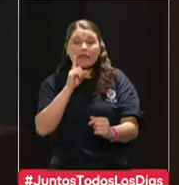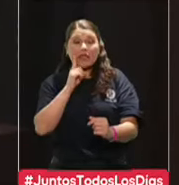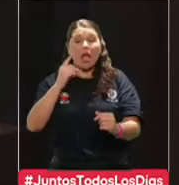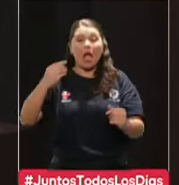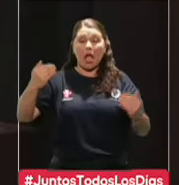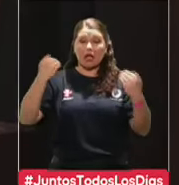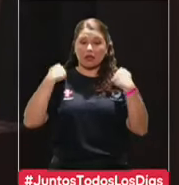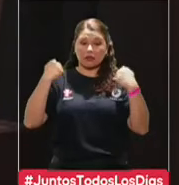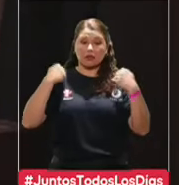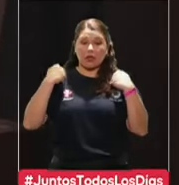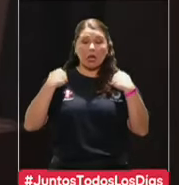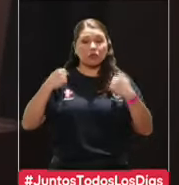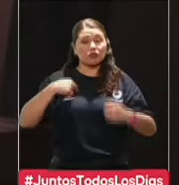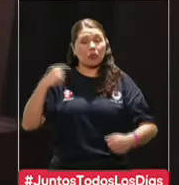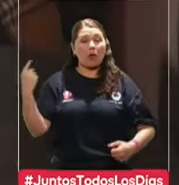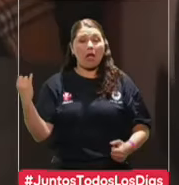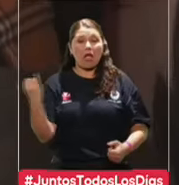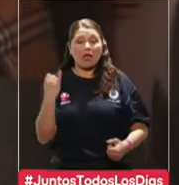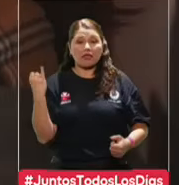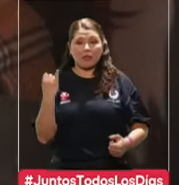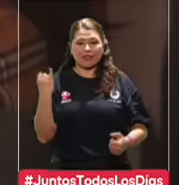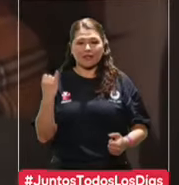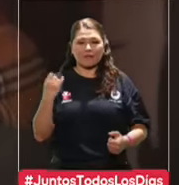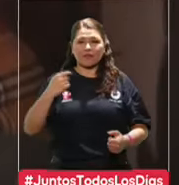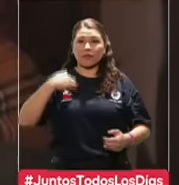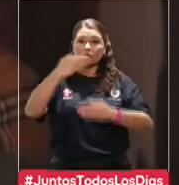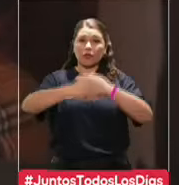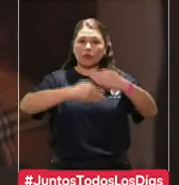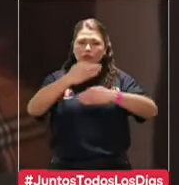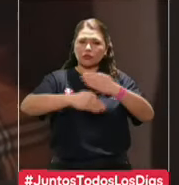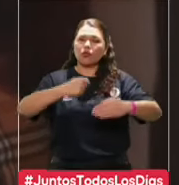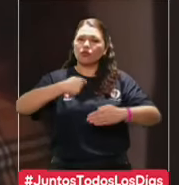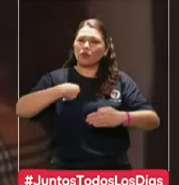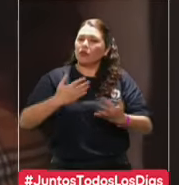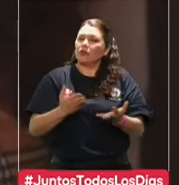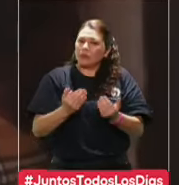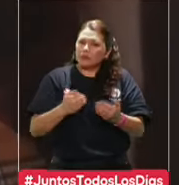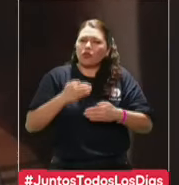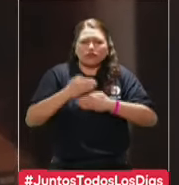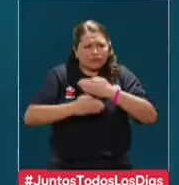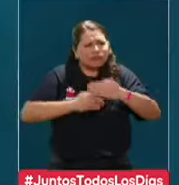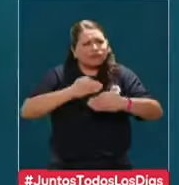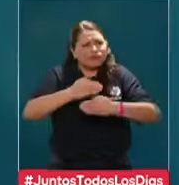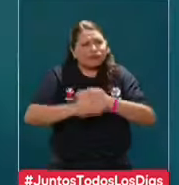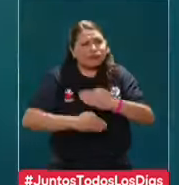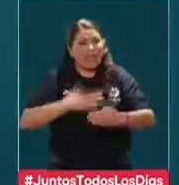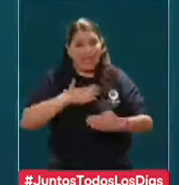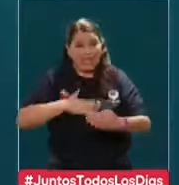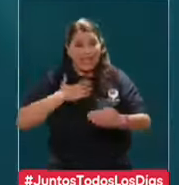independiente. Esto es el proceso por el que tengo que pasar si es que quiero lograr todas las metas que tengo en el futuro.